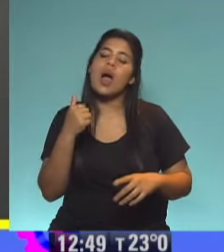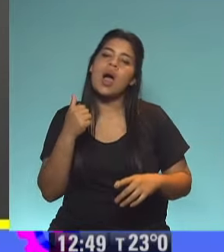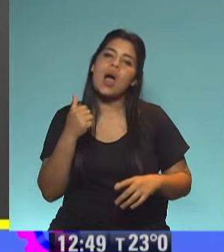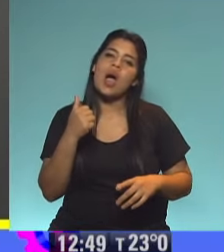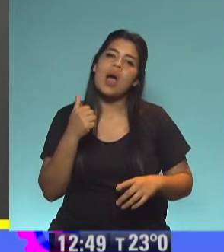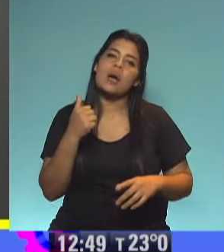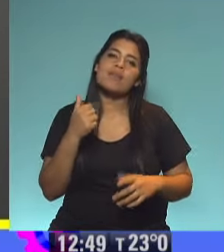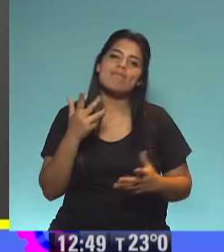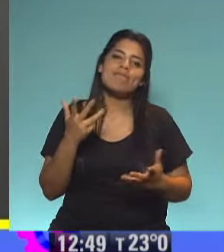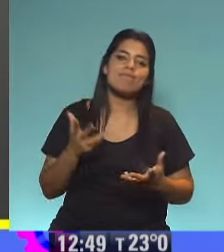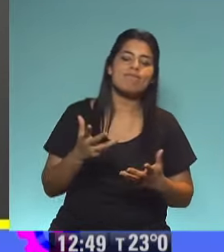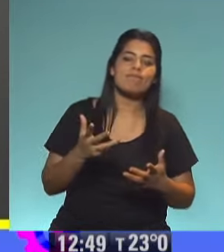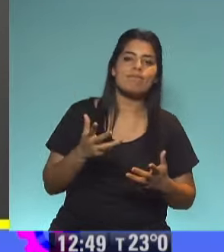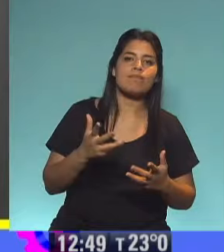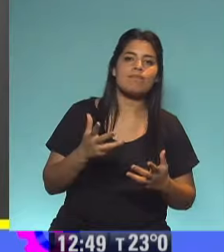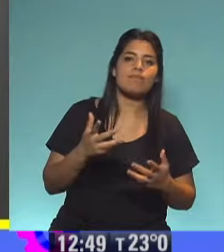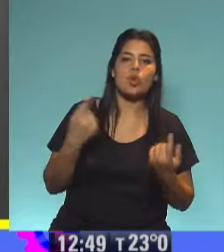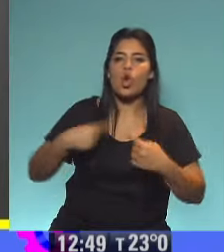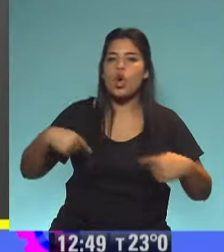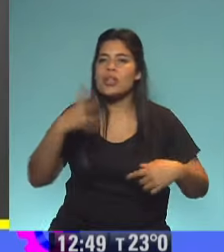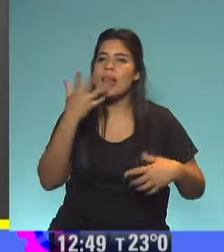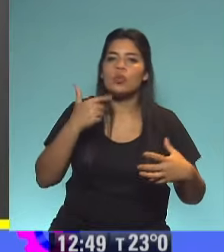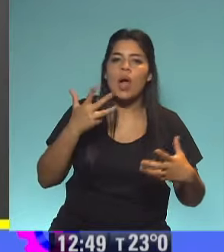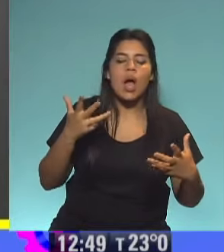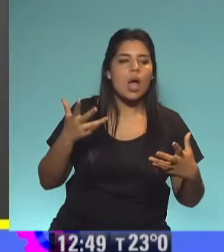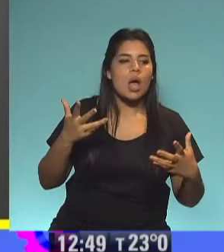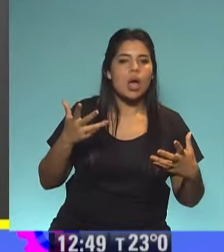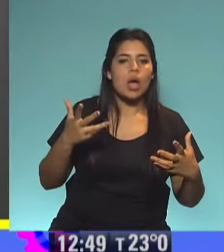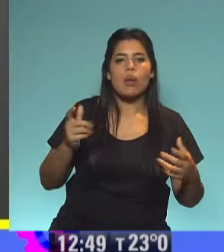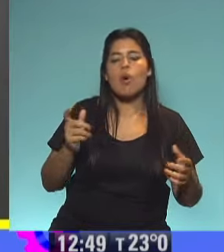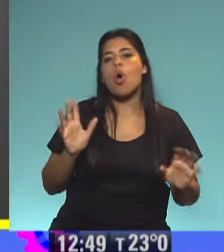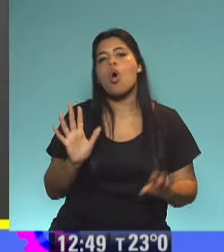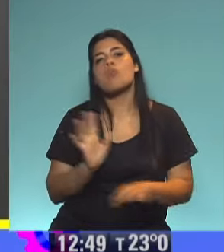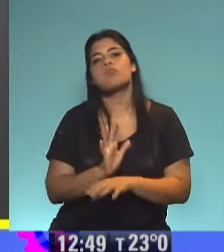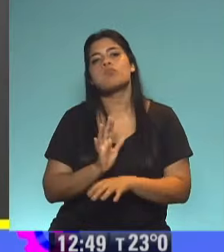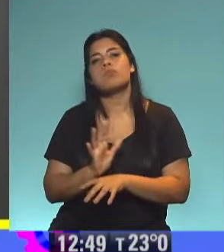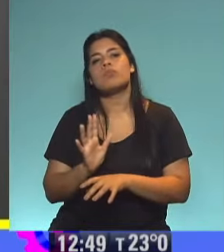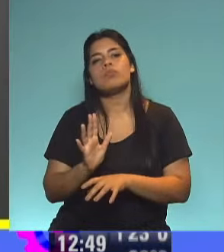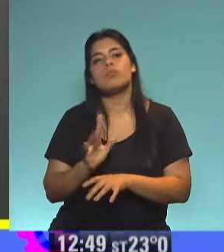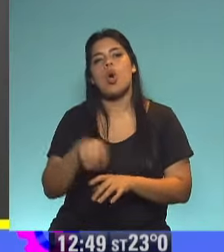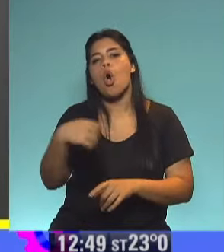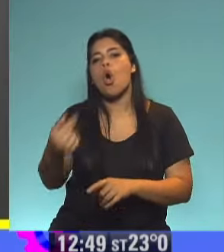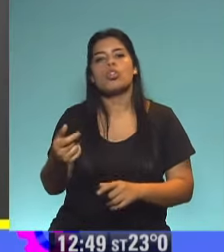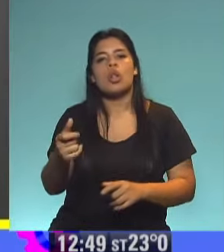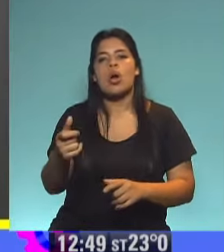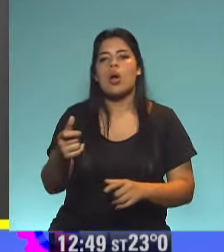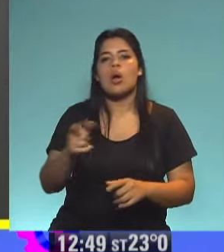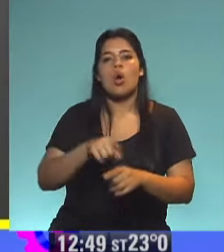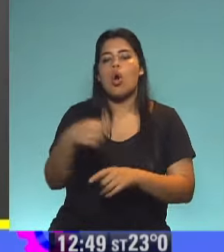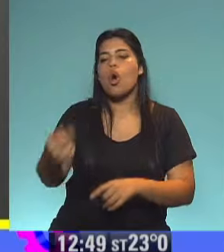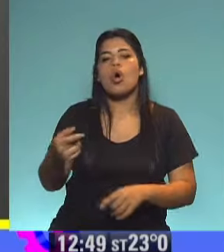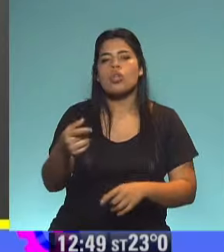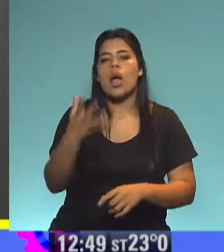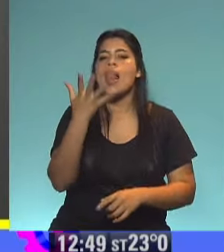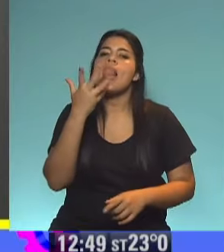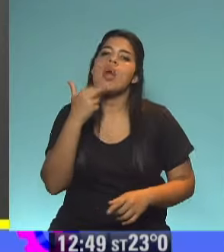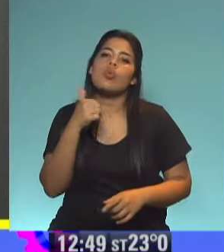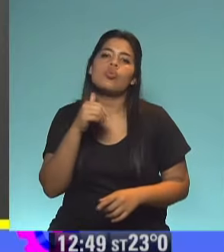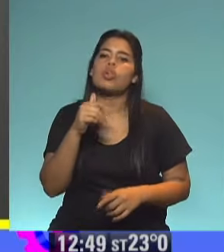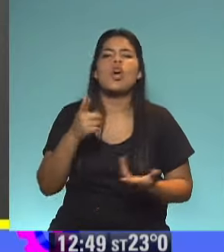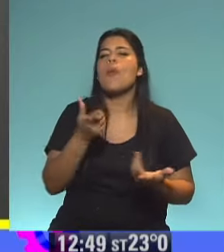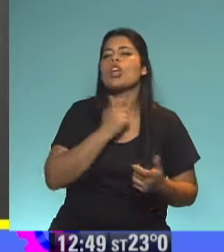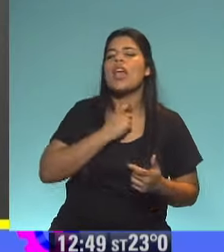que no, o sea, como que no a otro le tiene que gustar sí o sí lo que a